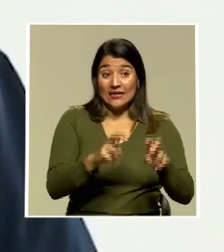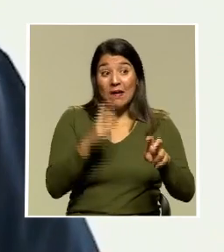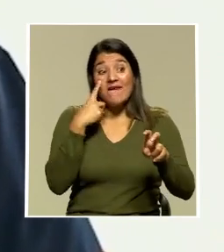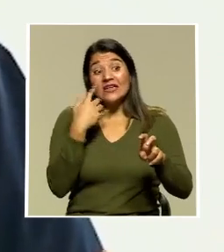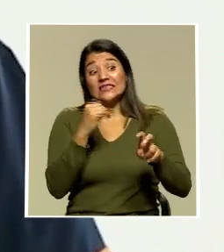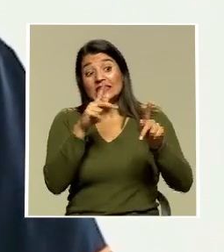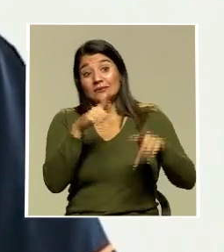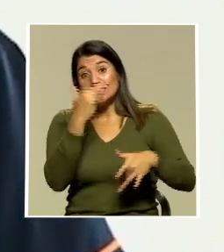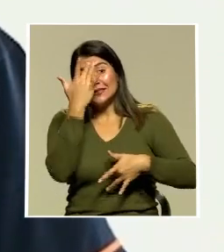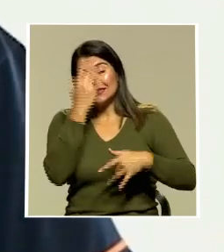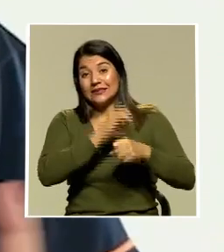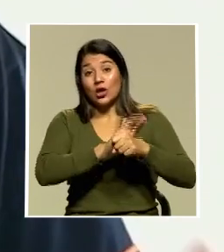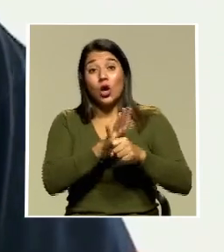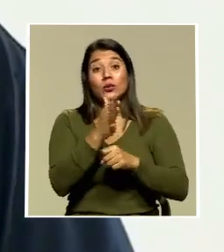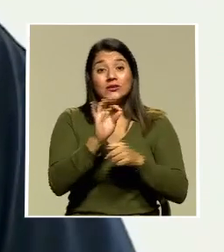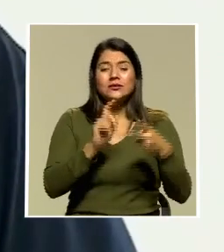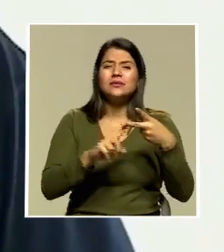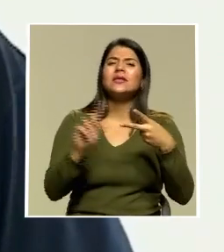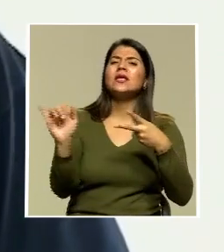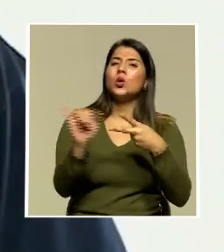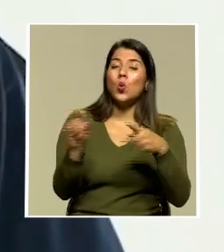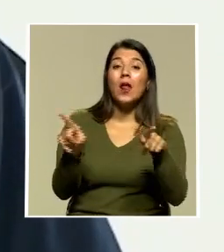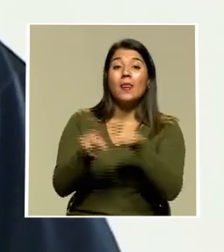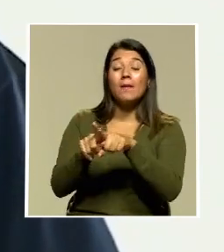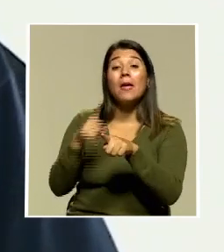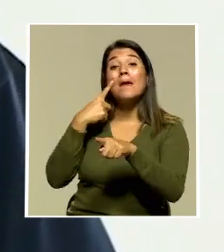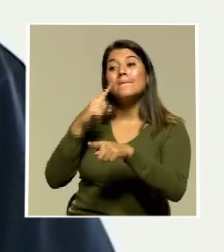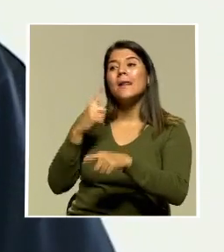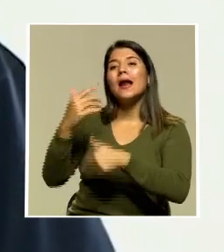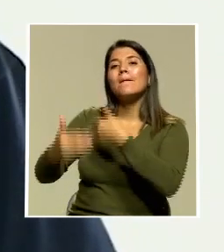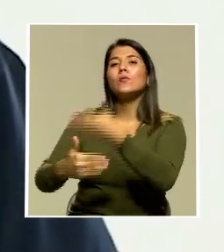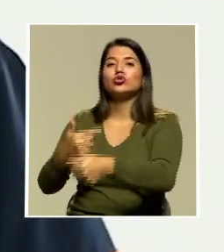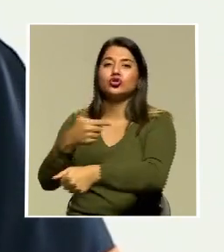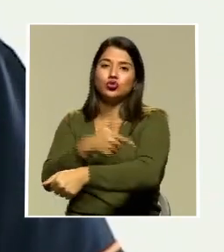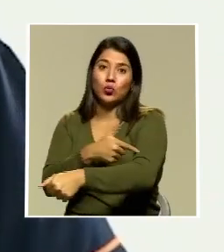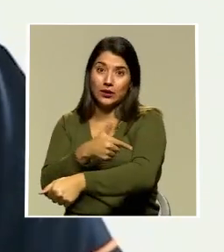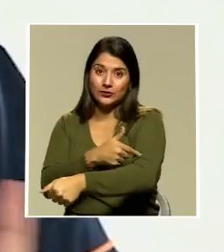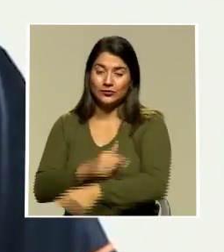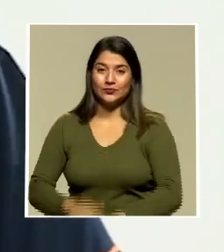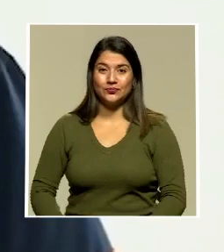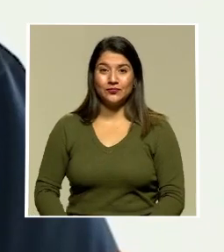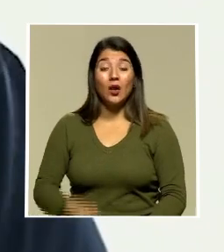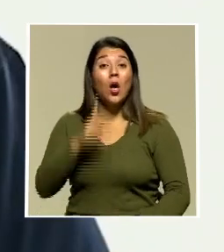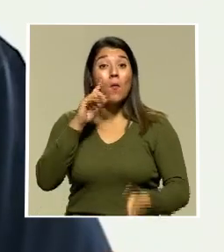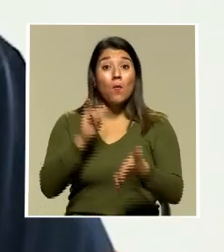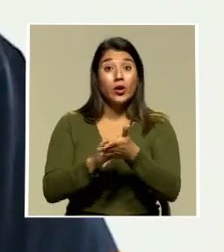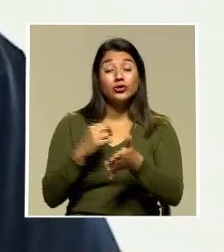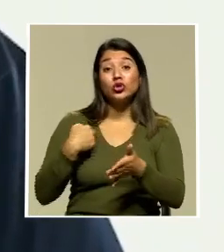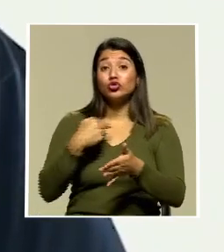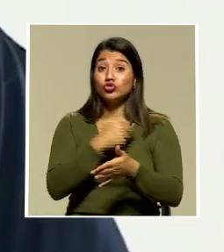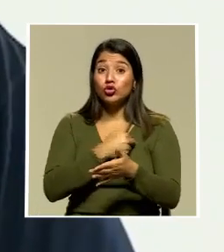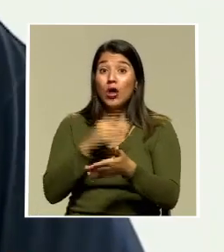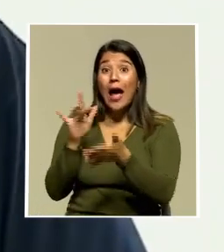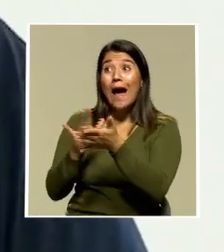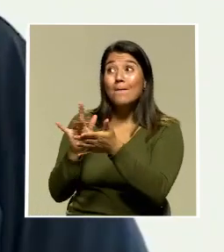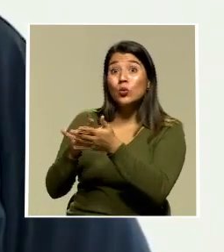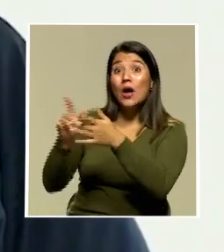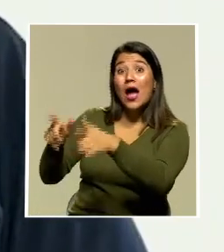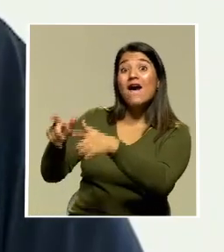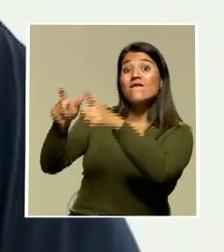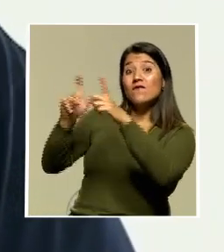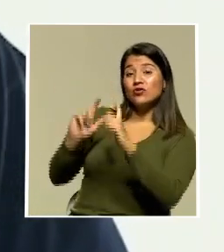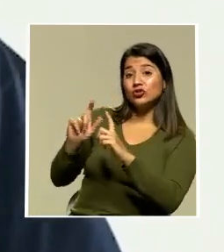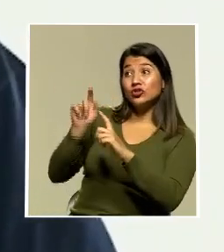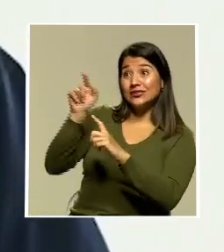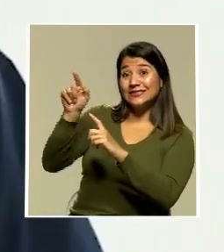son positivas por COVID, como para las campañas de vacunación que se realizan. Es por esto que, aprovechando una donación que recibe la Comisión